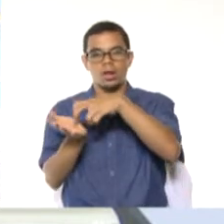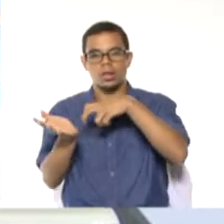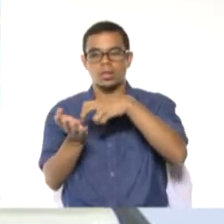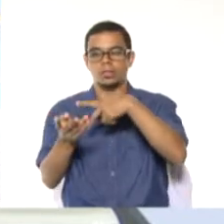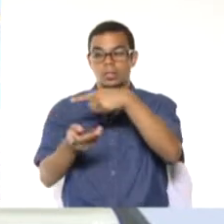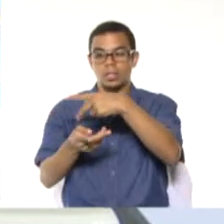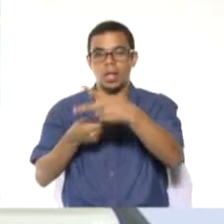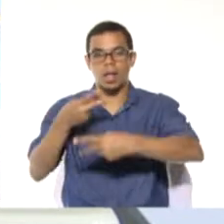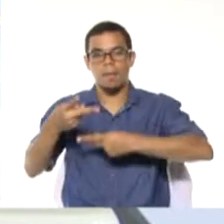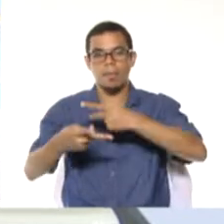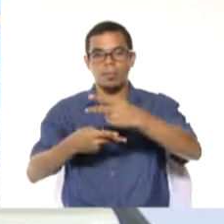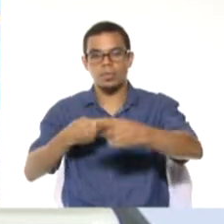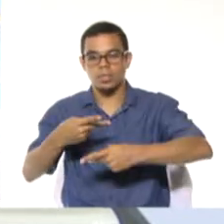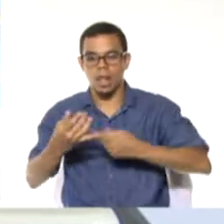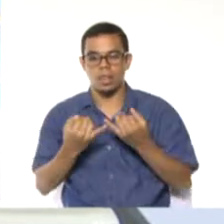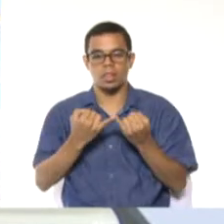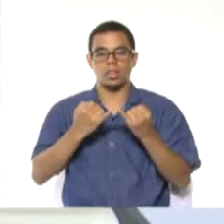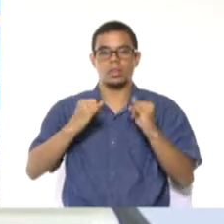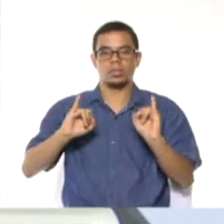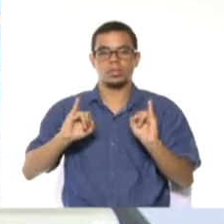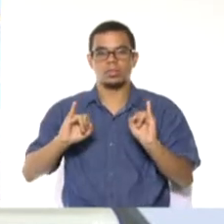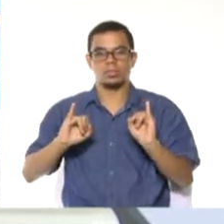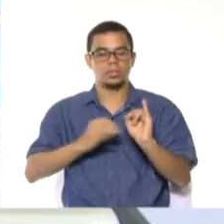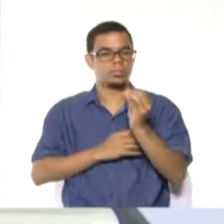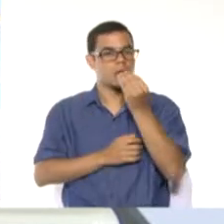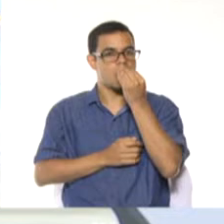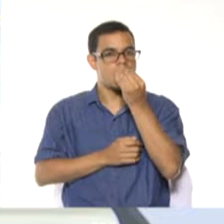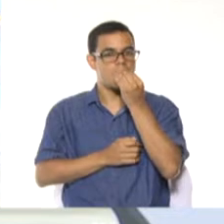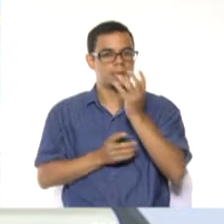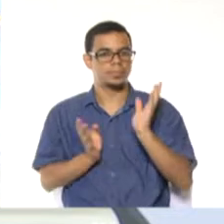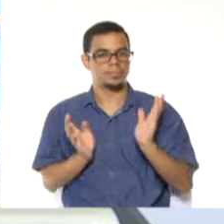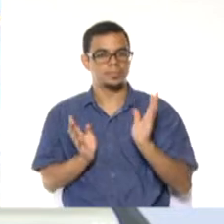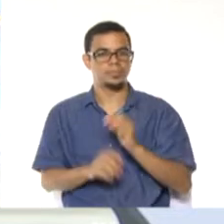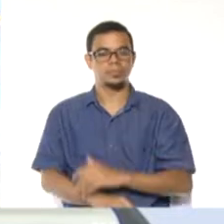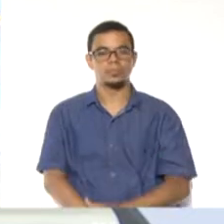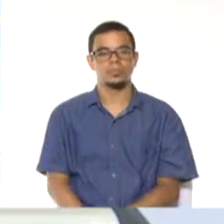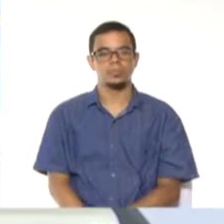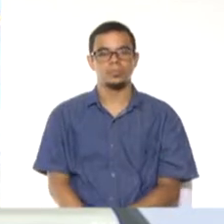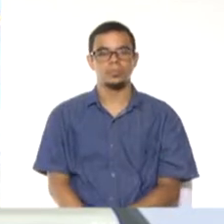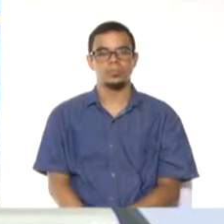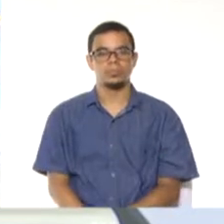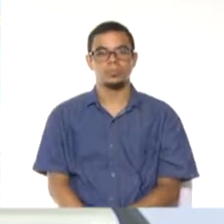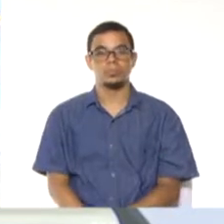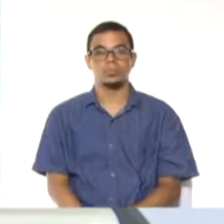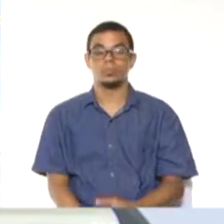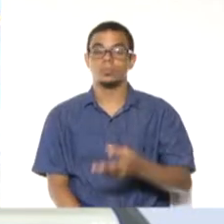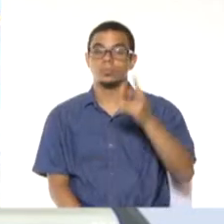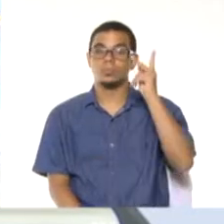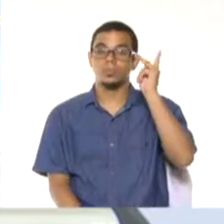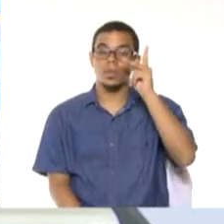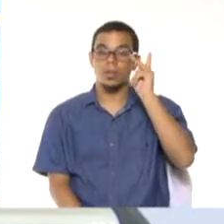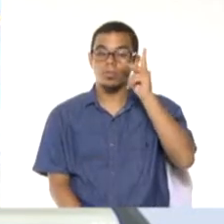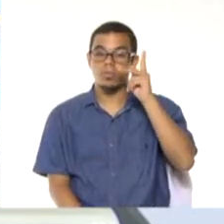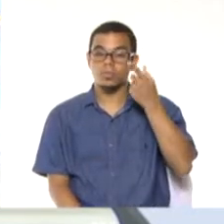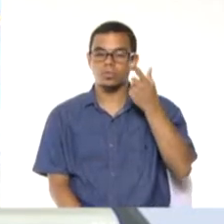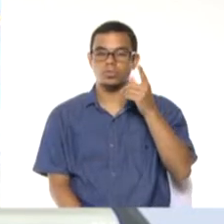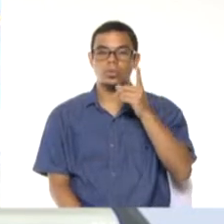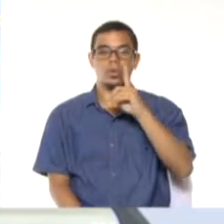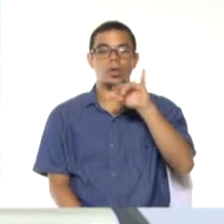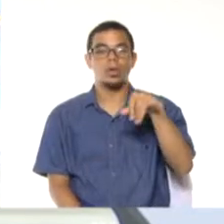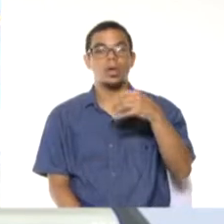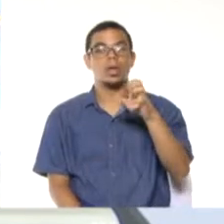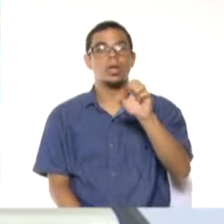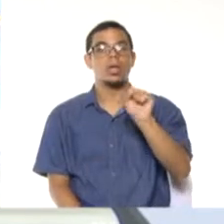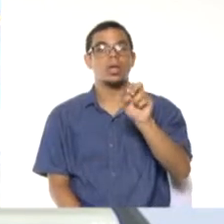proceso fundamental para la independencia alimentaria. Muy bien, el profesor Jesús Aguilar, en su clase del día de ayer